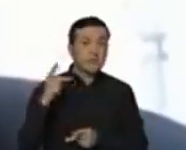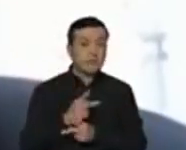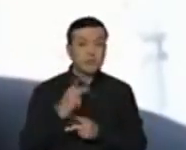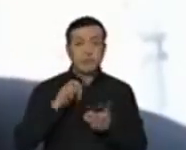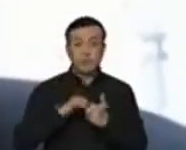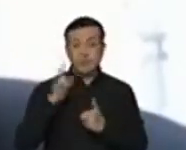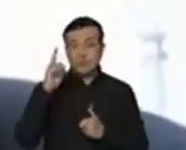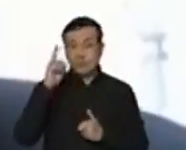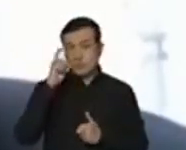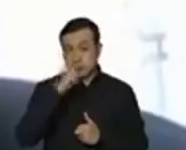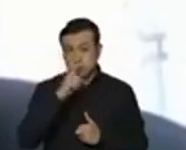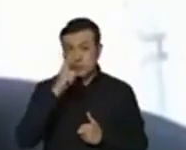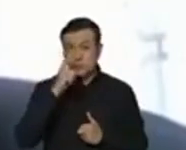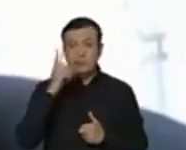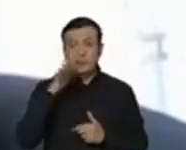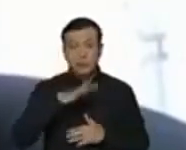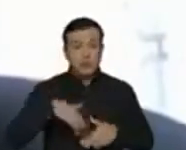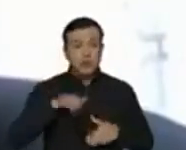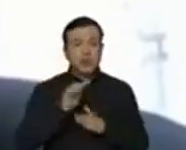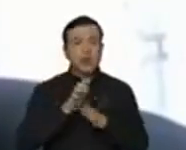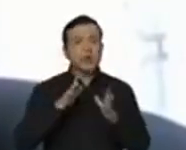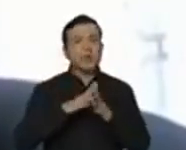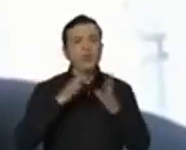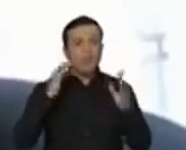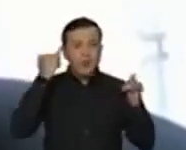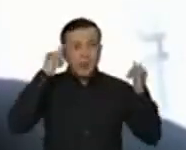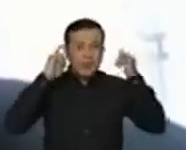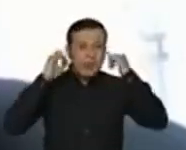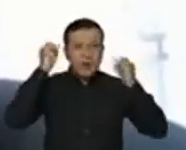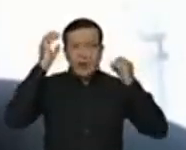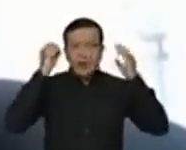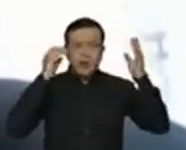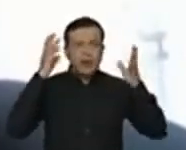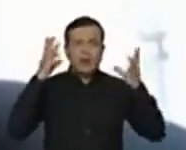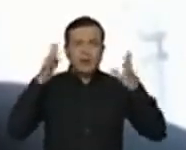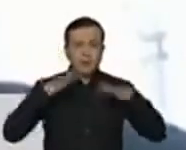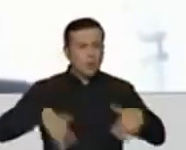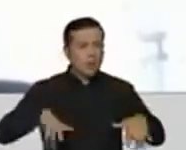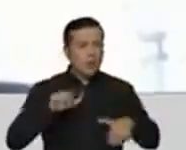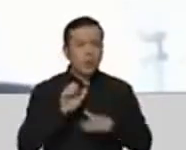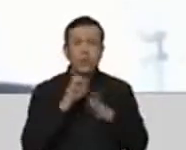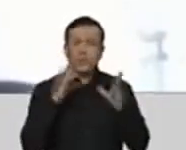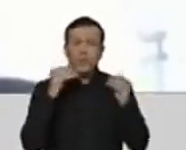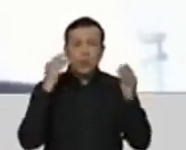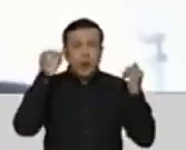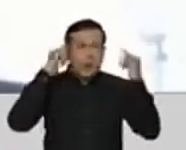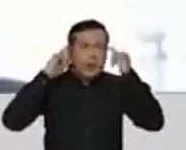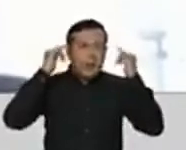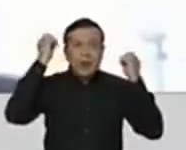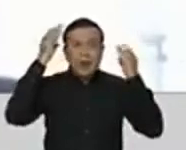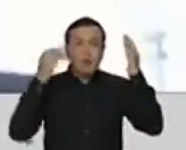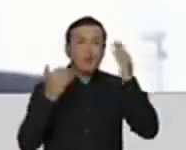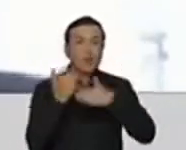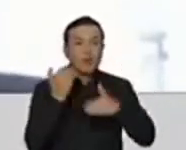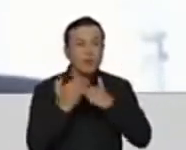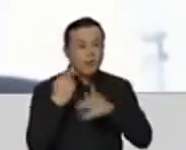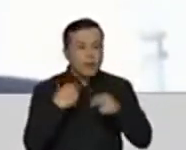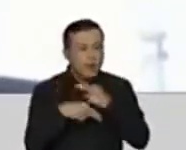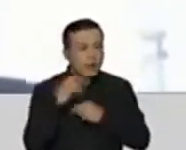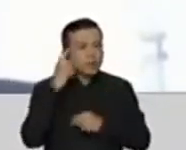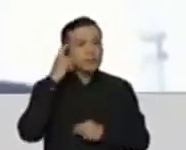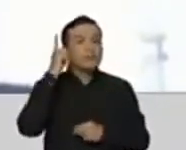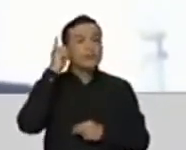de crecimiento. Este es un país de mucha creatividad, nuestros clientes y el pueblo ecuatoriano tienen mucha creatividad y utiliza esa